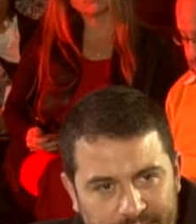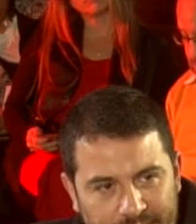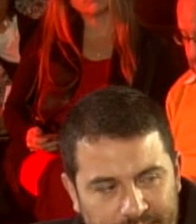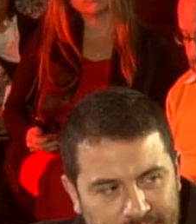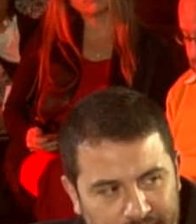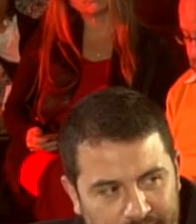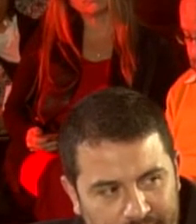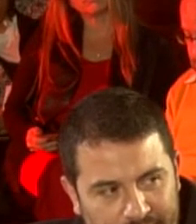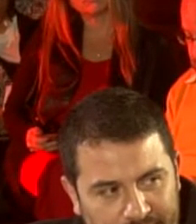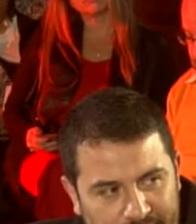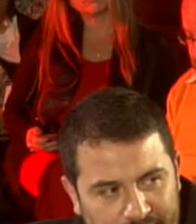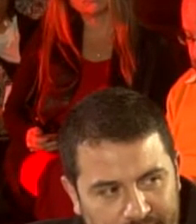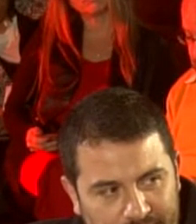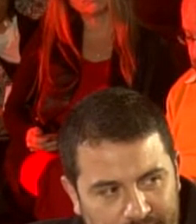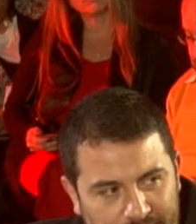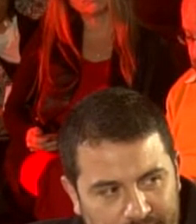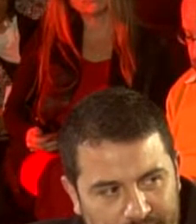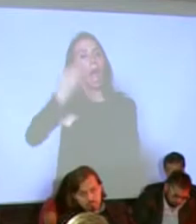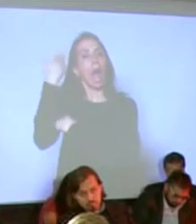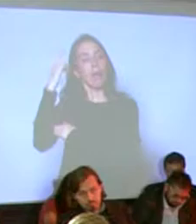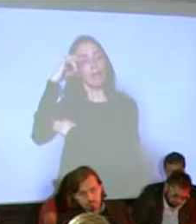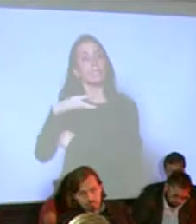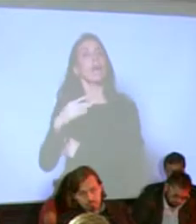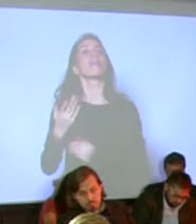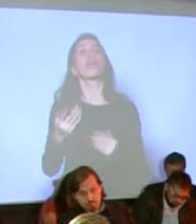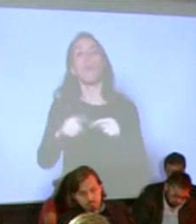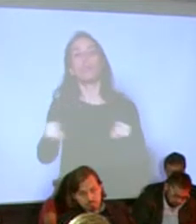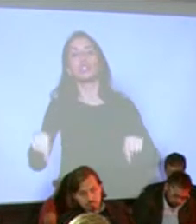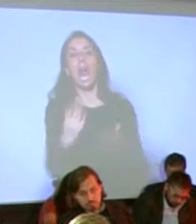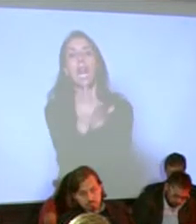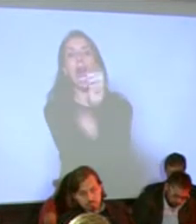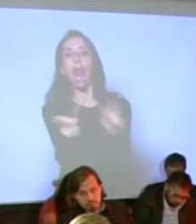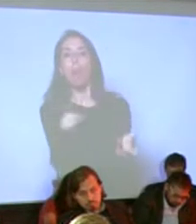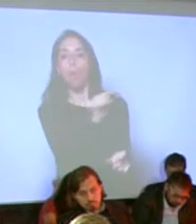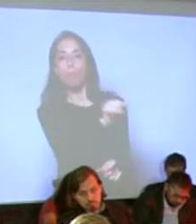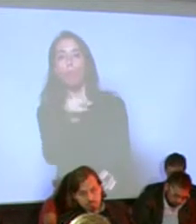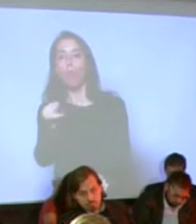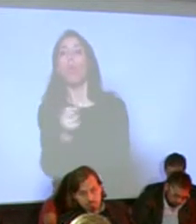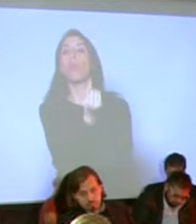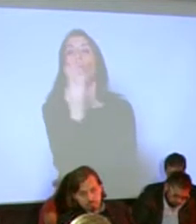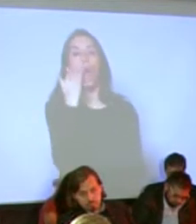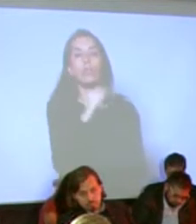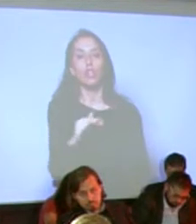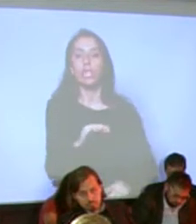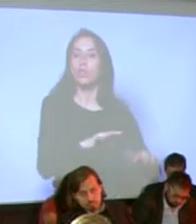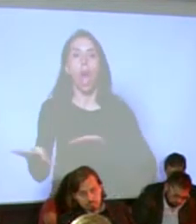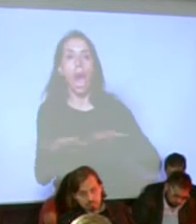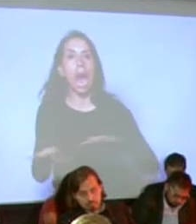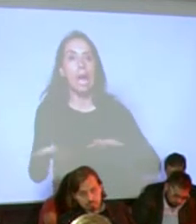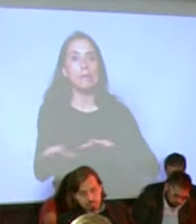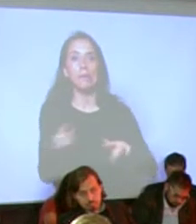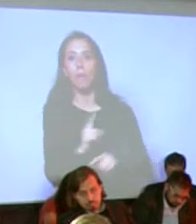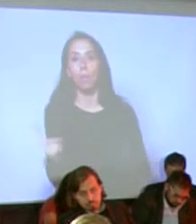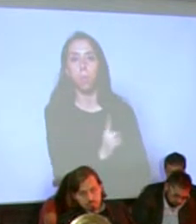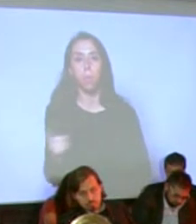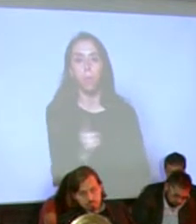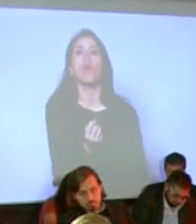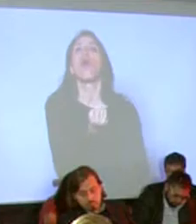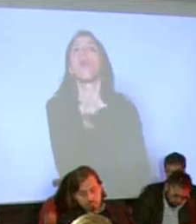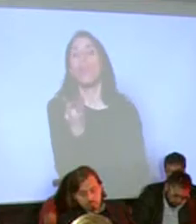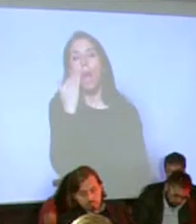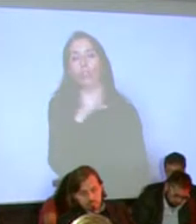tengo visión, por eso tengo que saber el aula que tengo. Cuando yo pregunto ya, pero ¿cuántos niños hiperactivos tiene? Ya,